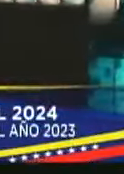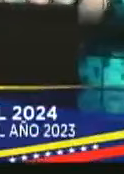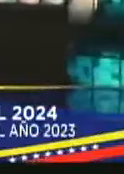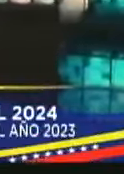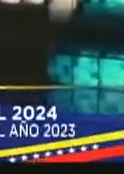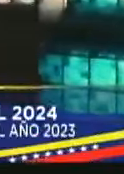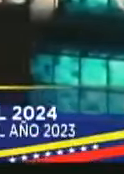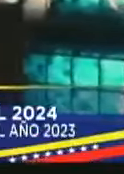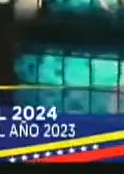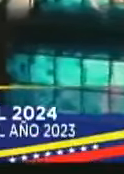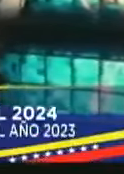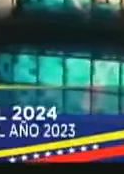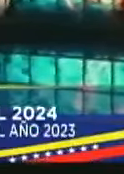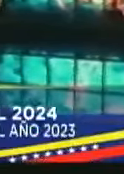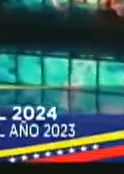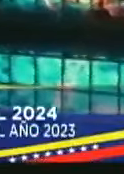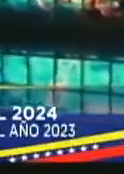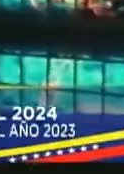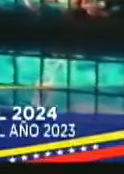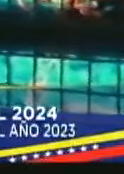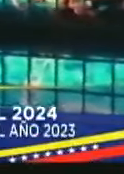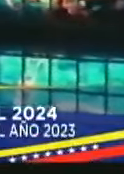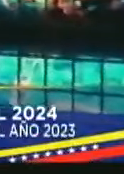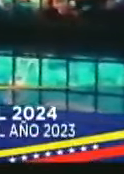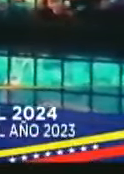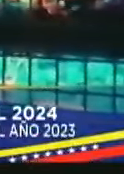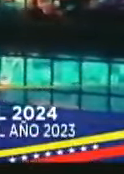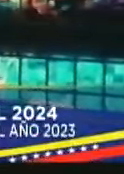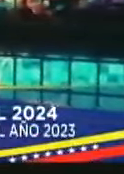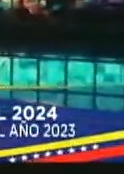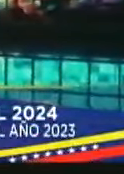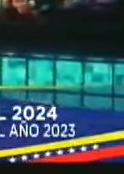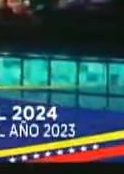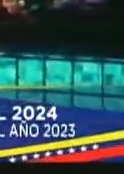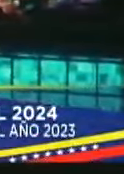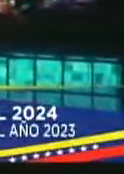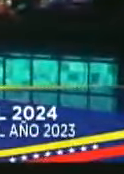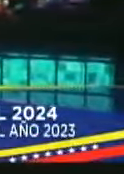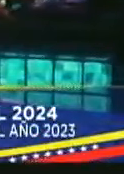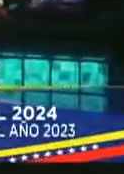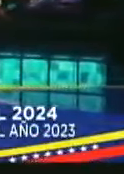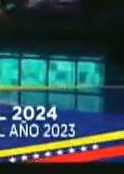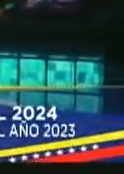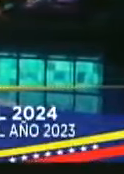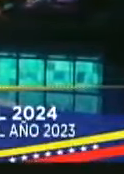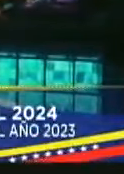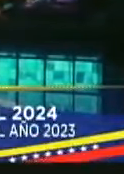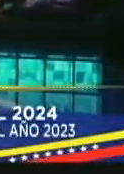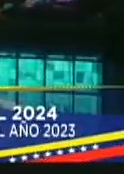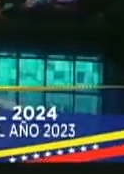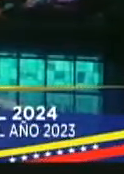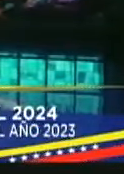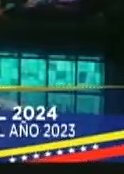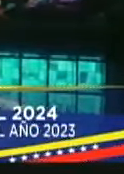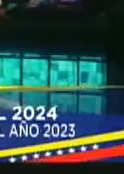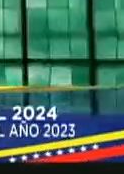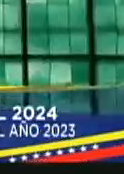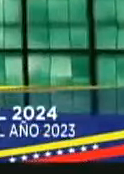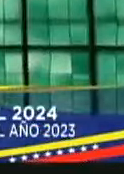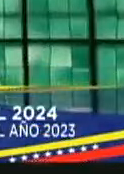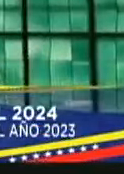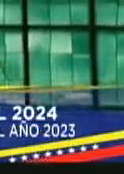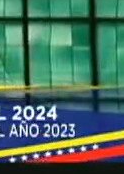la propuesta para la creación de la Coordinación Nacional de Jurisdicción Indígena con el fin de fortalecer la ejecución de la legislación sobre los